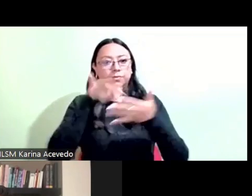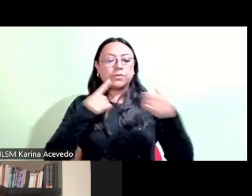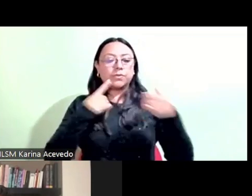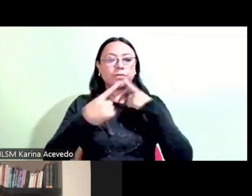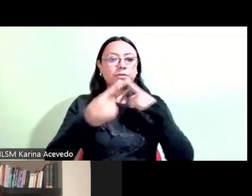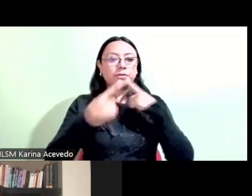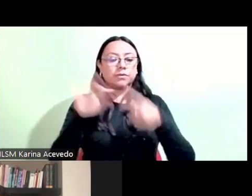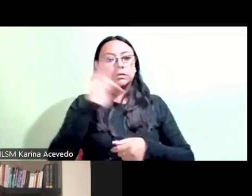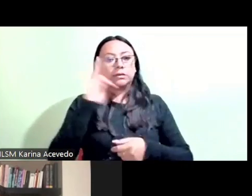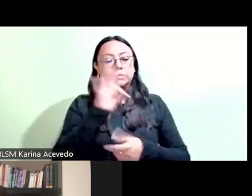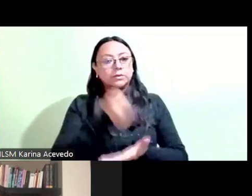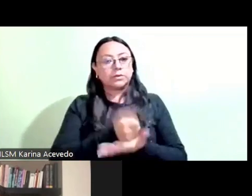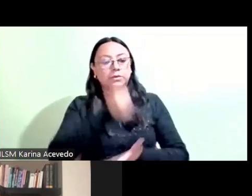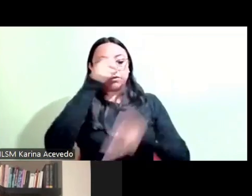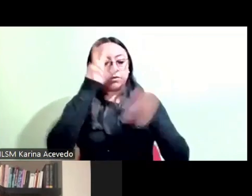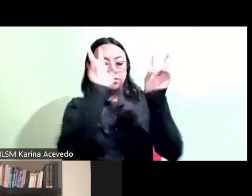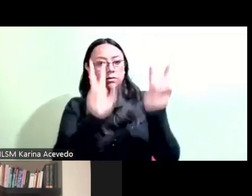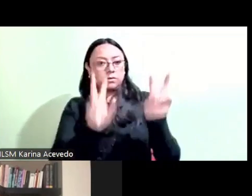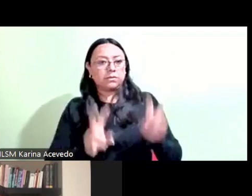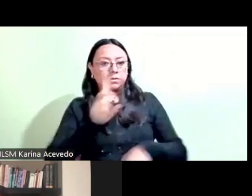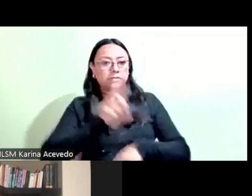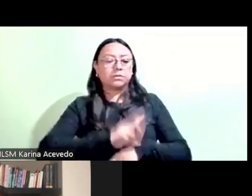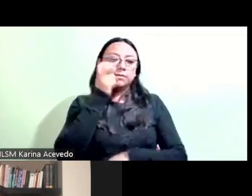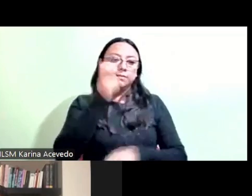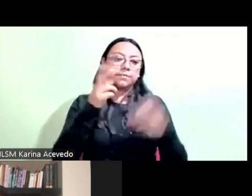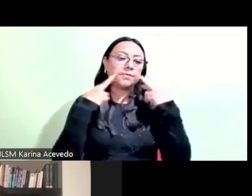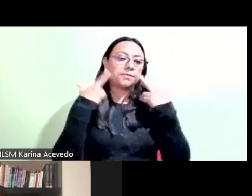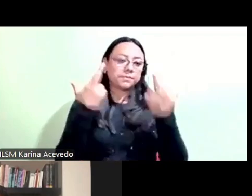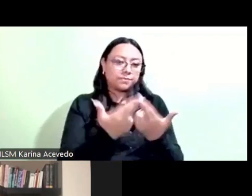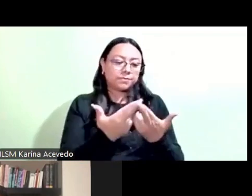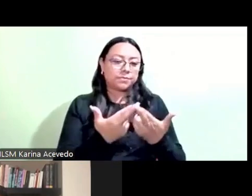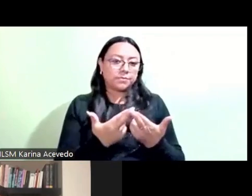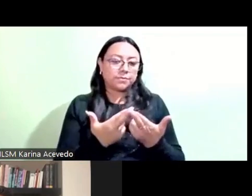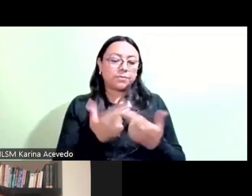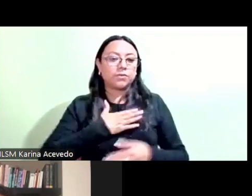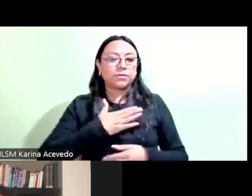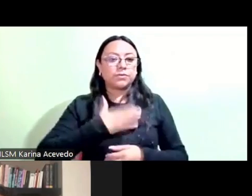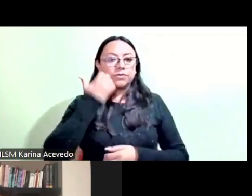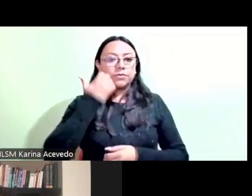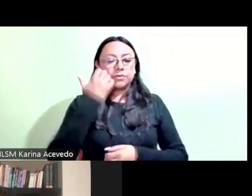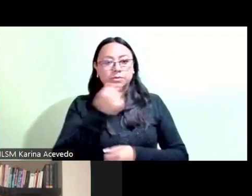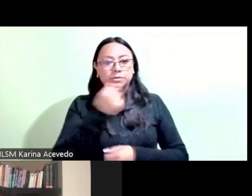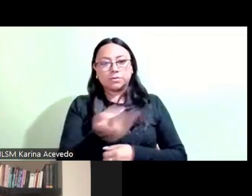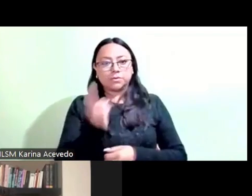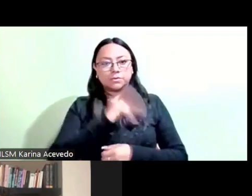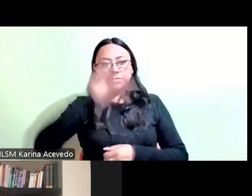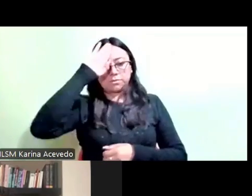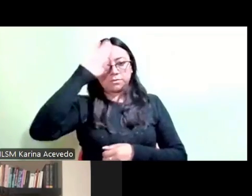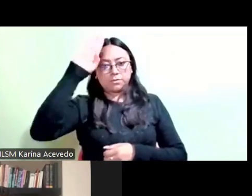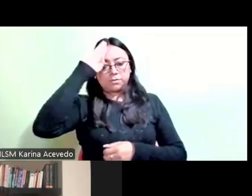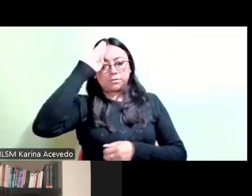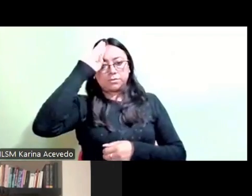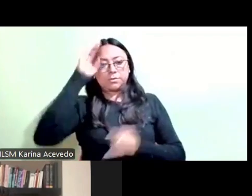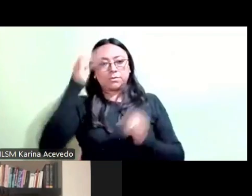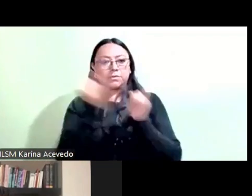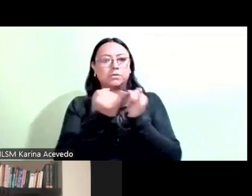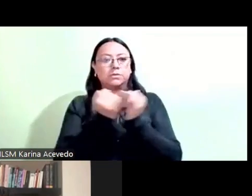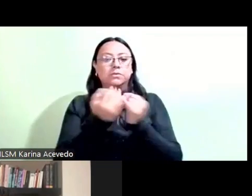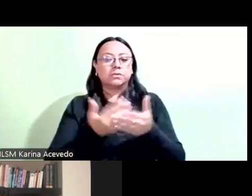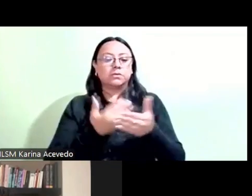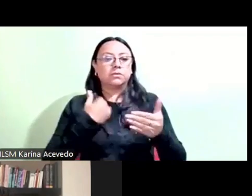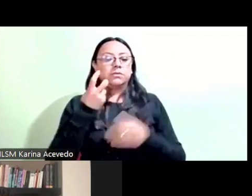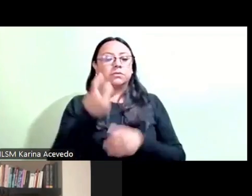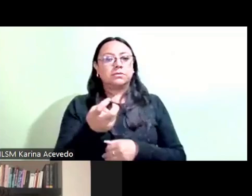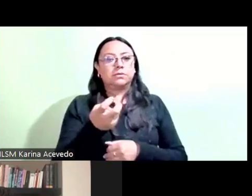aprobación del orden del día de la presente sesión. Quiero poner a su apreciable consideración, y antes de pasar a este punto,